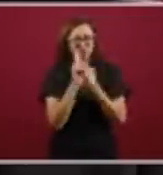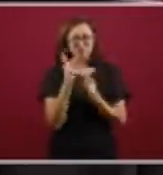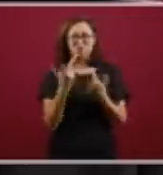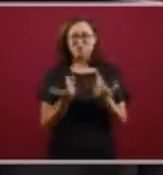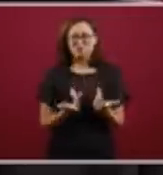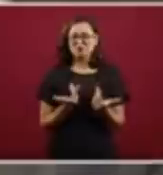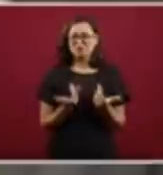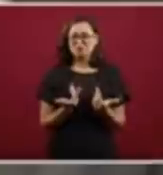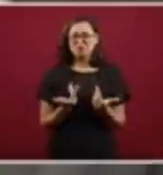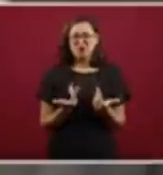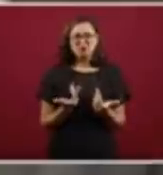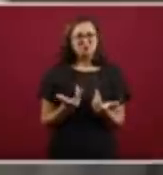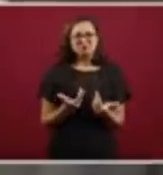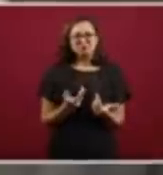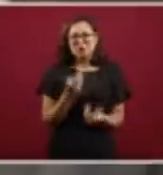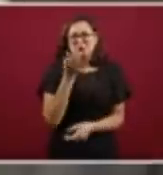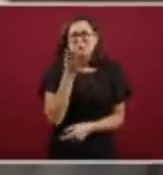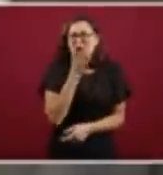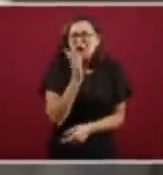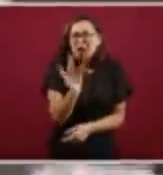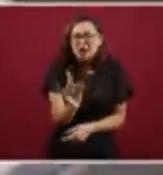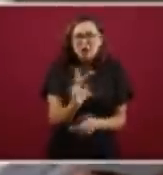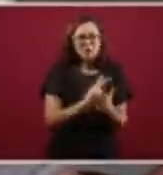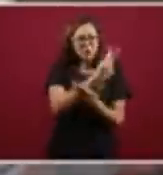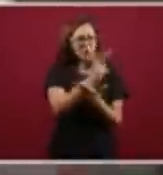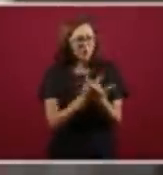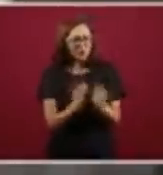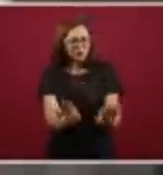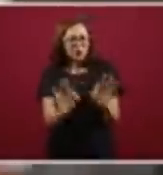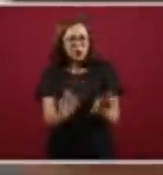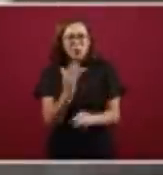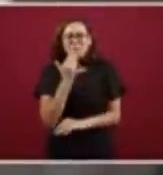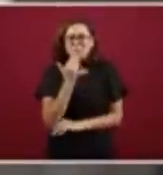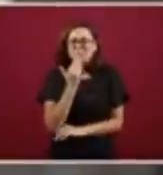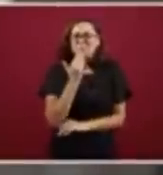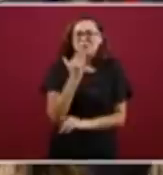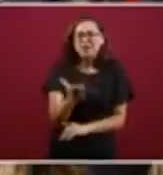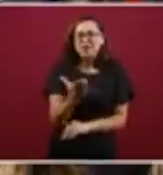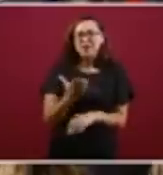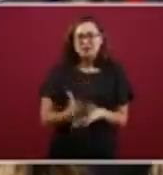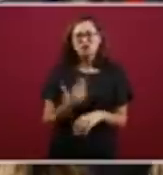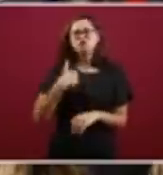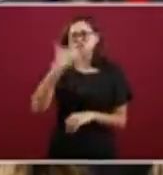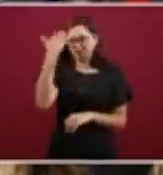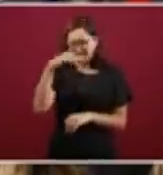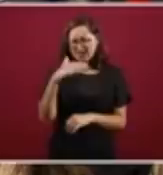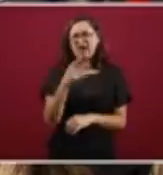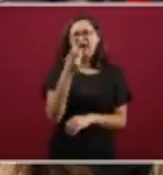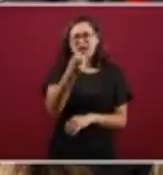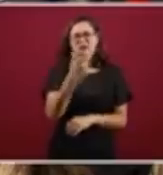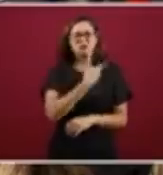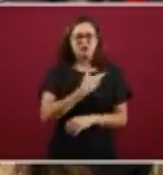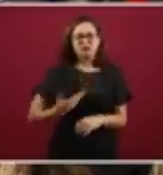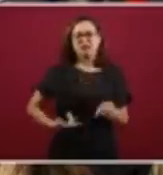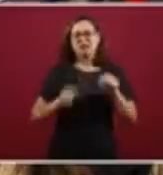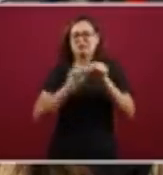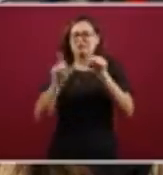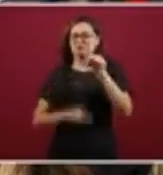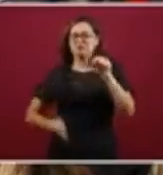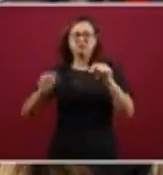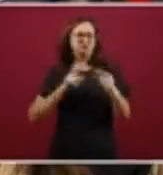El programa es bastante bueno y sé que también el presidente por eso recorre el país, para que la gente le